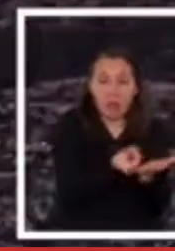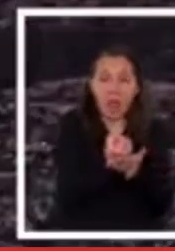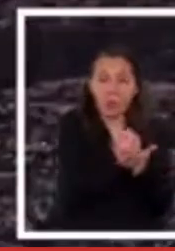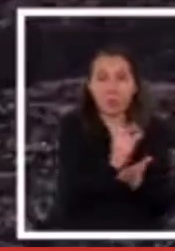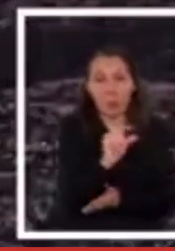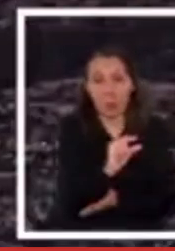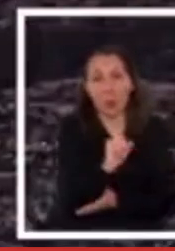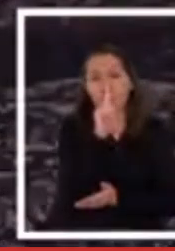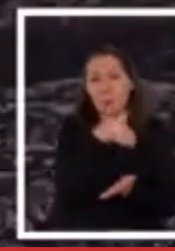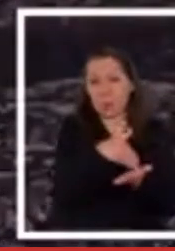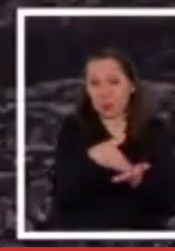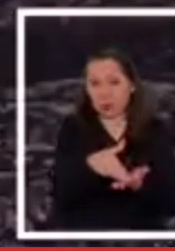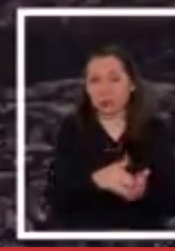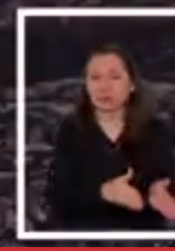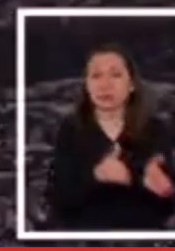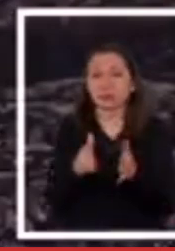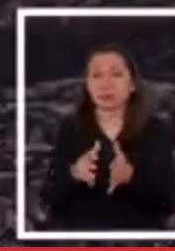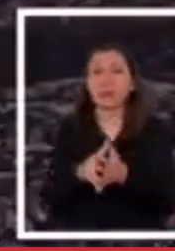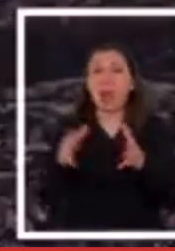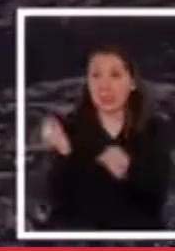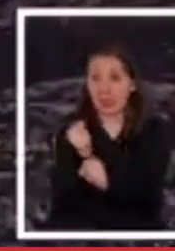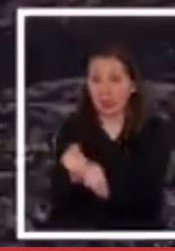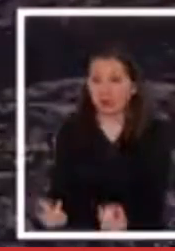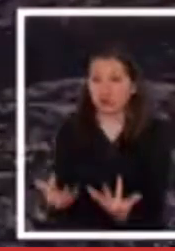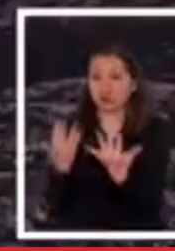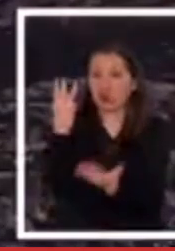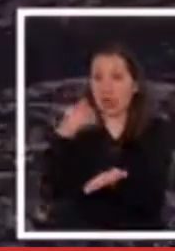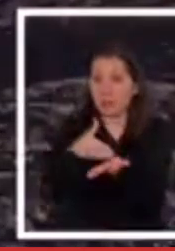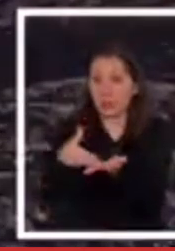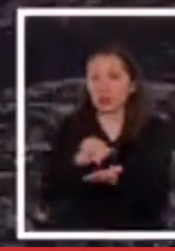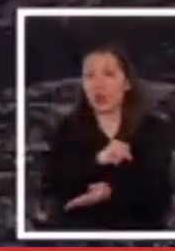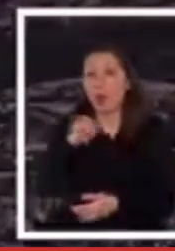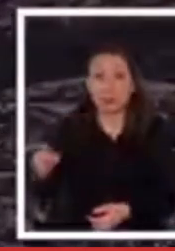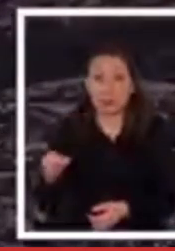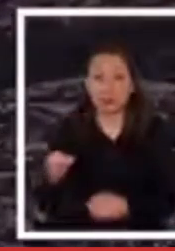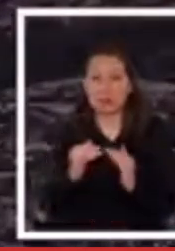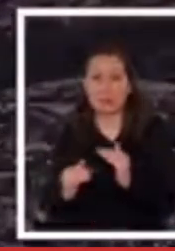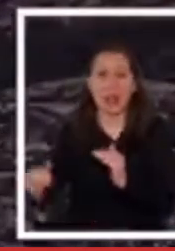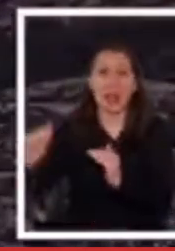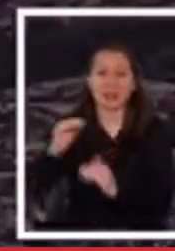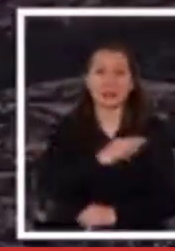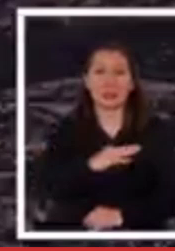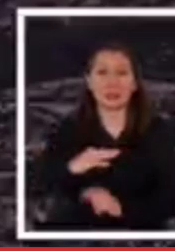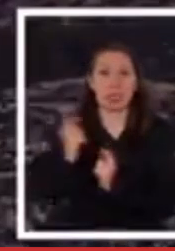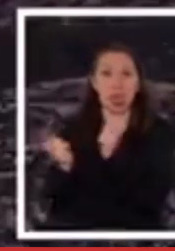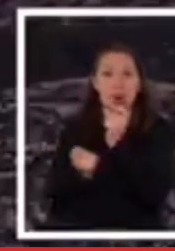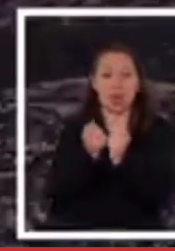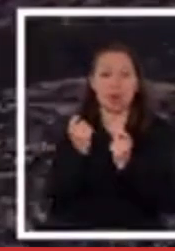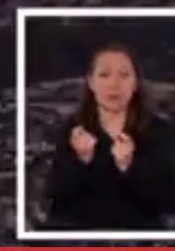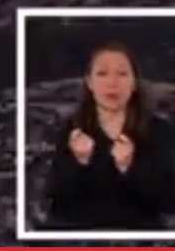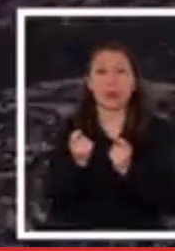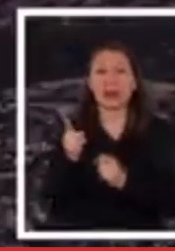no un millón de pesos a los más productivos tres millones de pesos y luego escalaban al Ministerio de economía